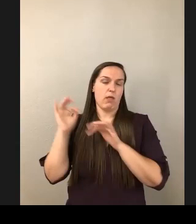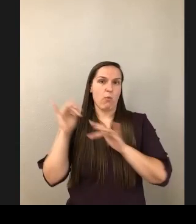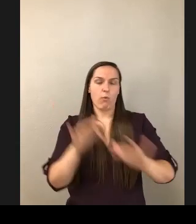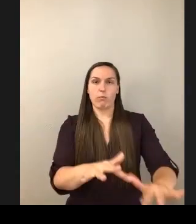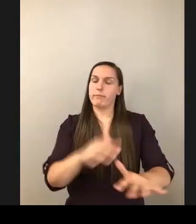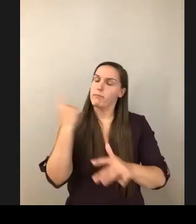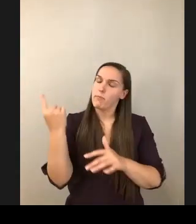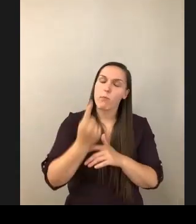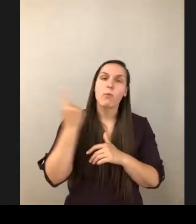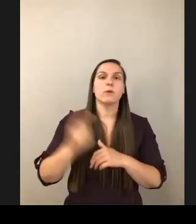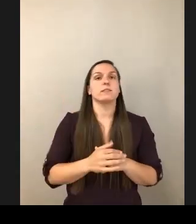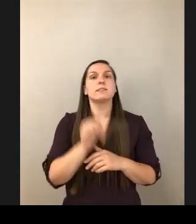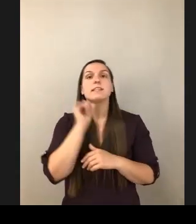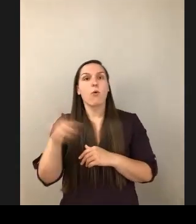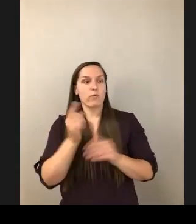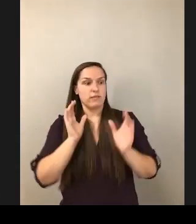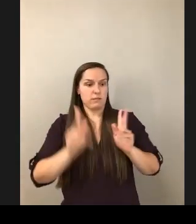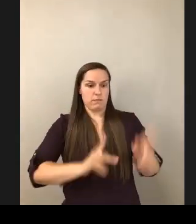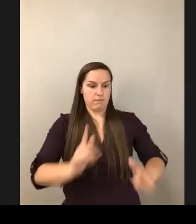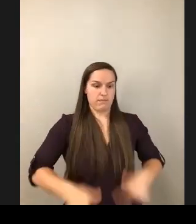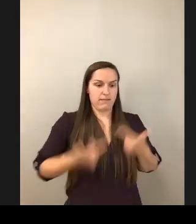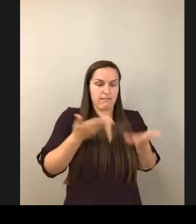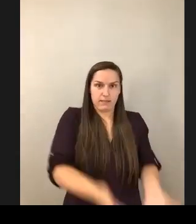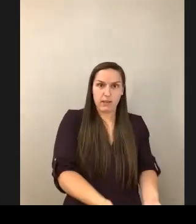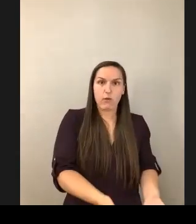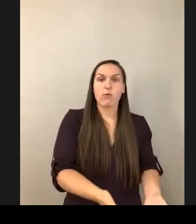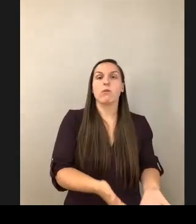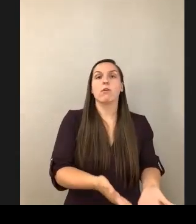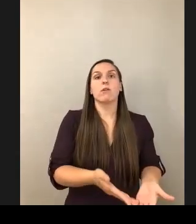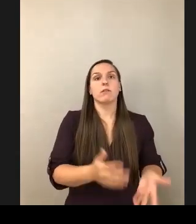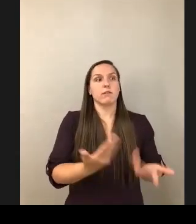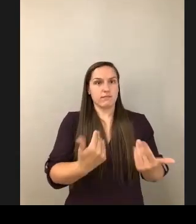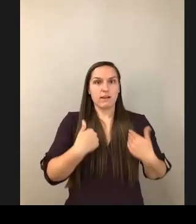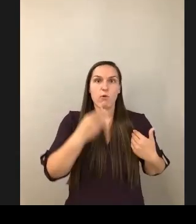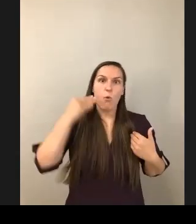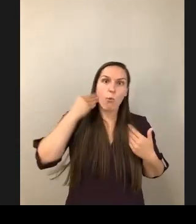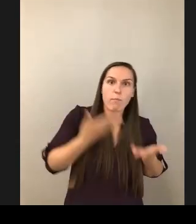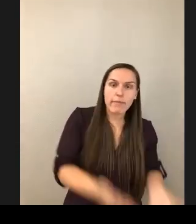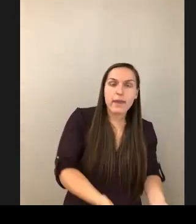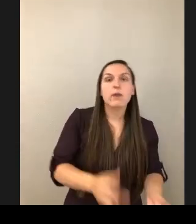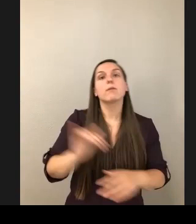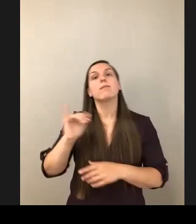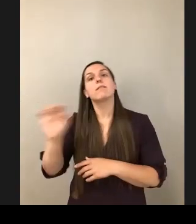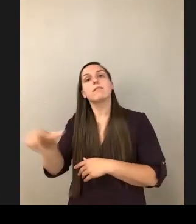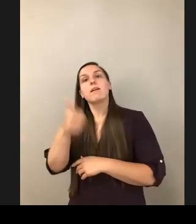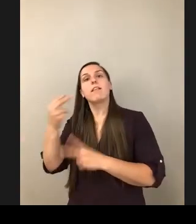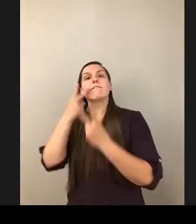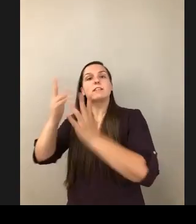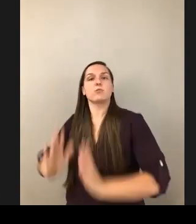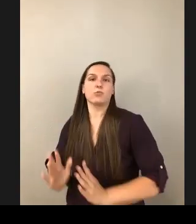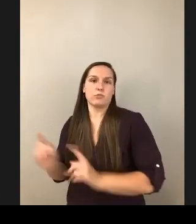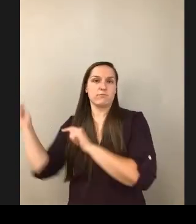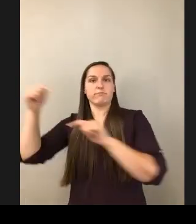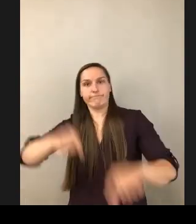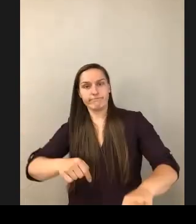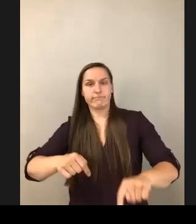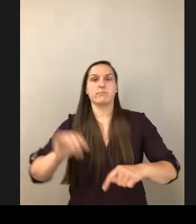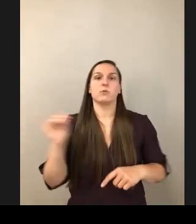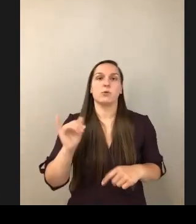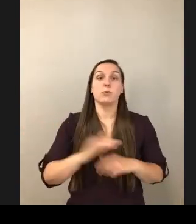tenemos millones de personas que están pasando por la ciudad. Tenemos los ciudadanos y también tenemos